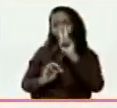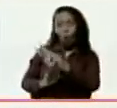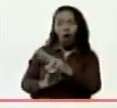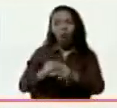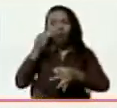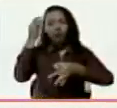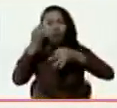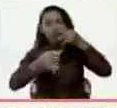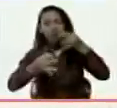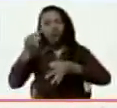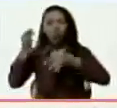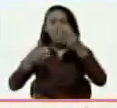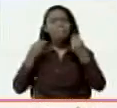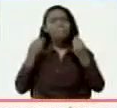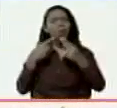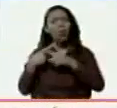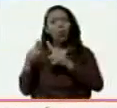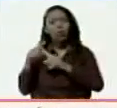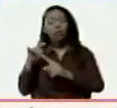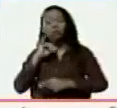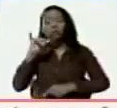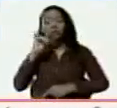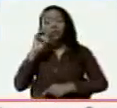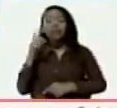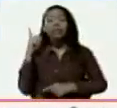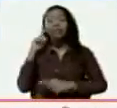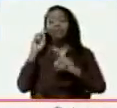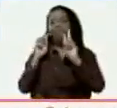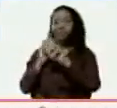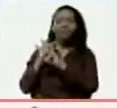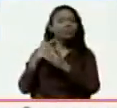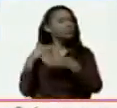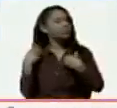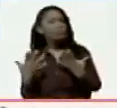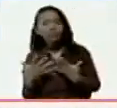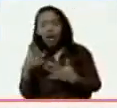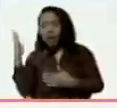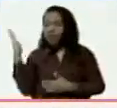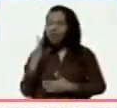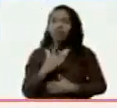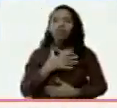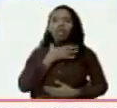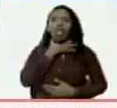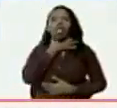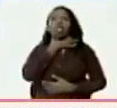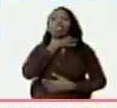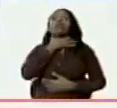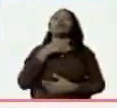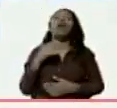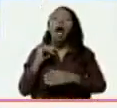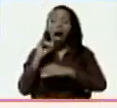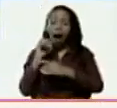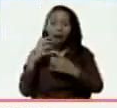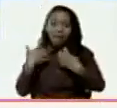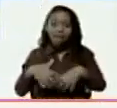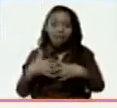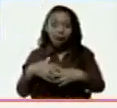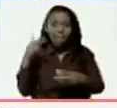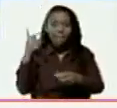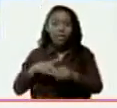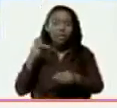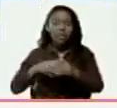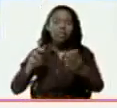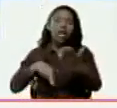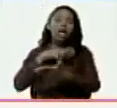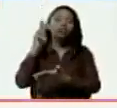para nosotros documentarlo y tiene que ver como a ellos han venido asfixiando la industria petrolera nacional